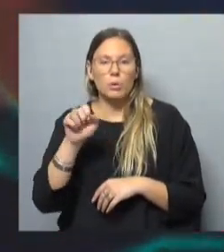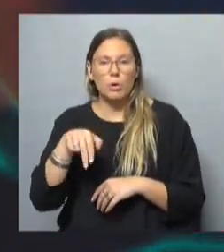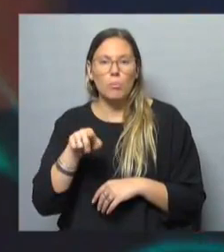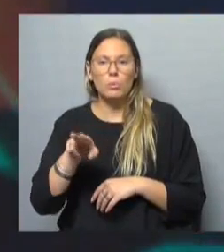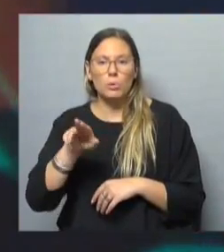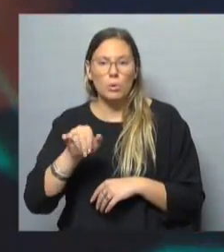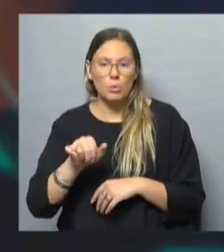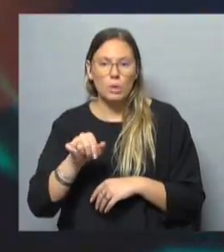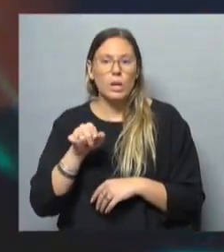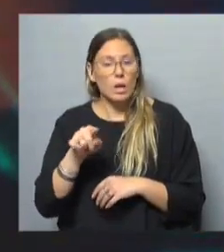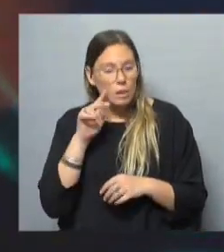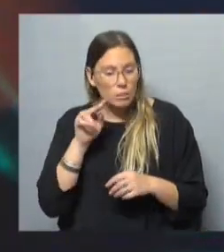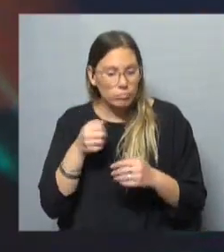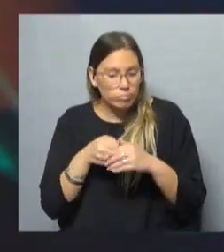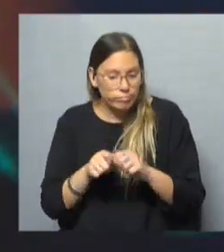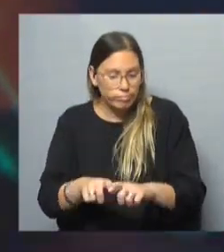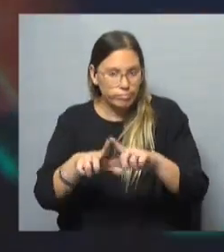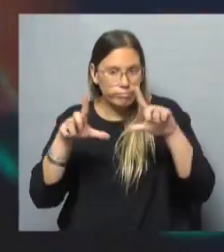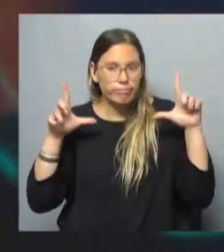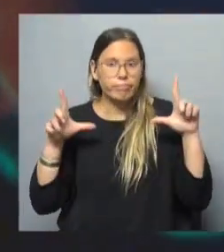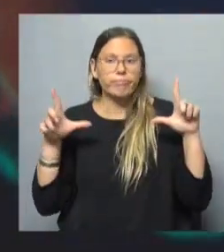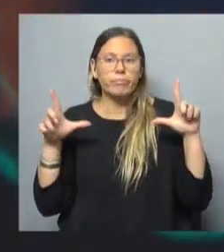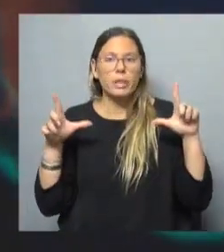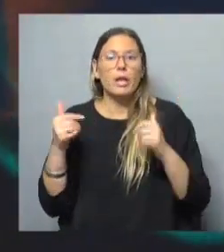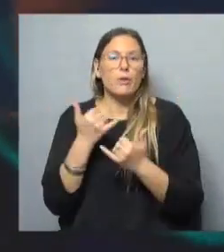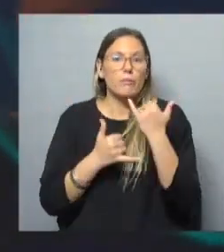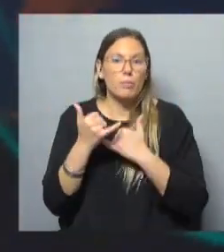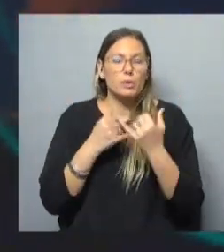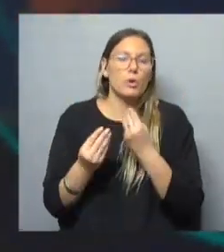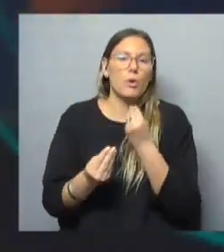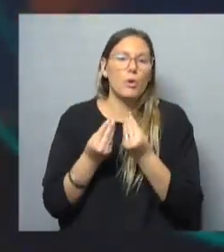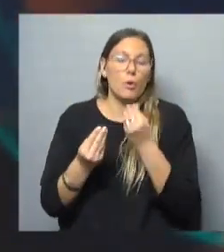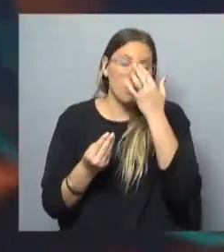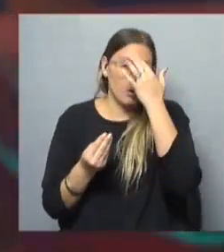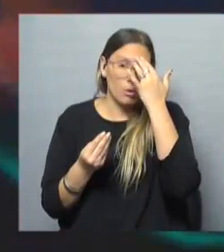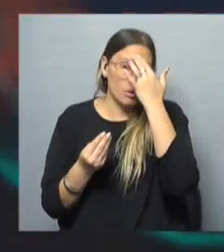www.broly.com.uy. Ahí entran y se enteran de cómo hacer llegar